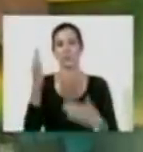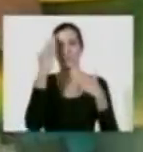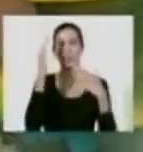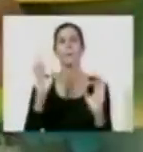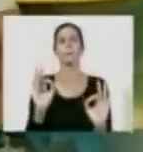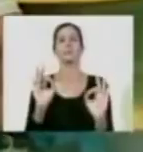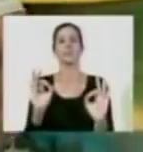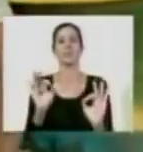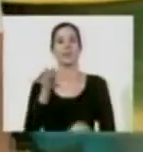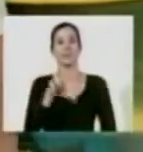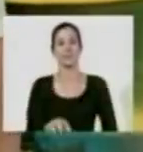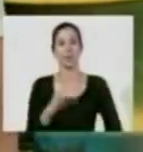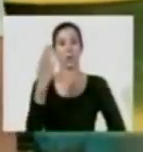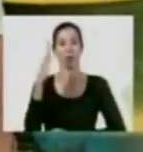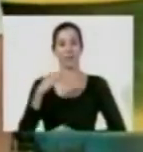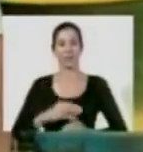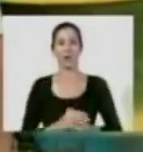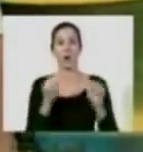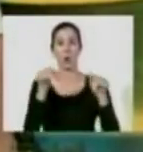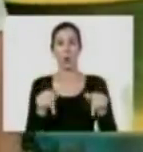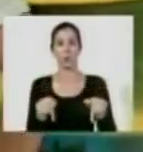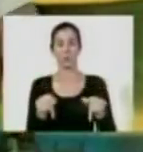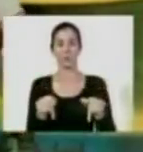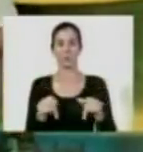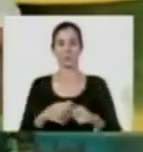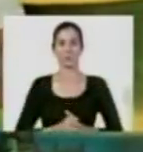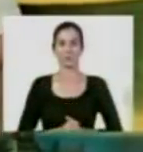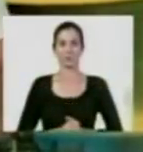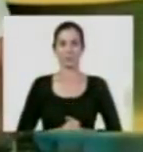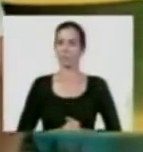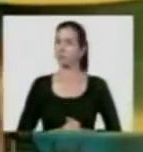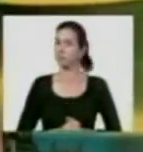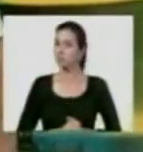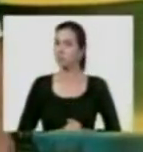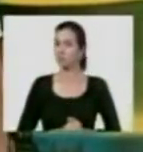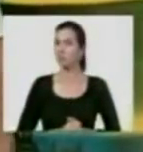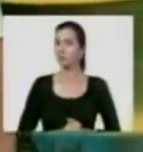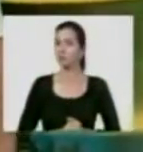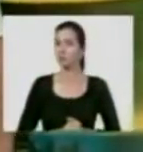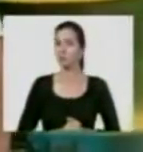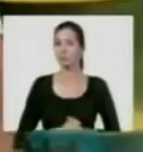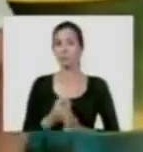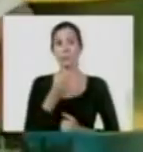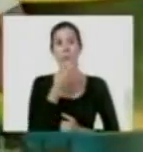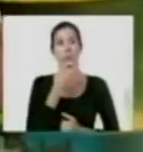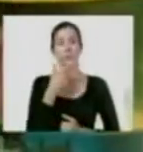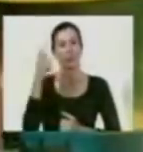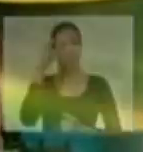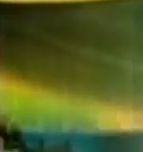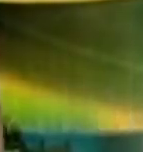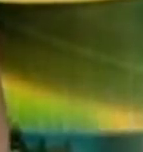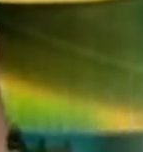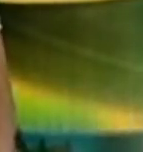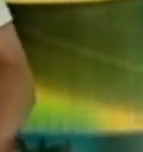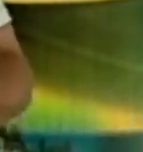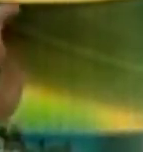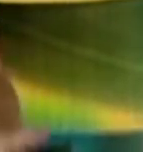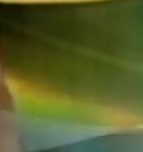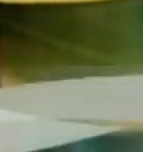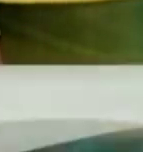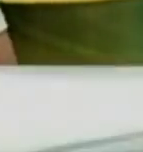especial al estado Lara, hoy en este muy enriquecedor día, lleno de espiritualidad, lleno